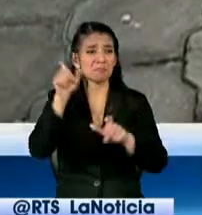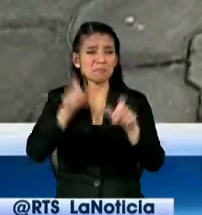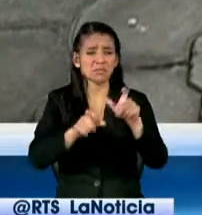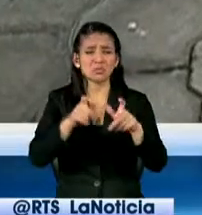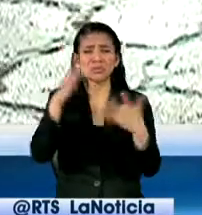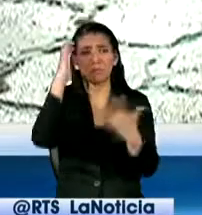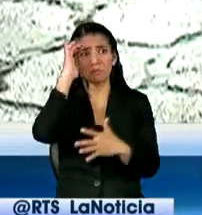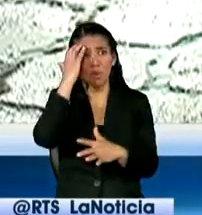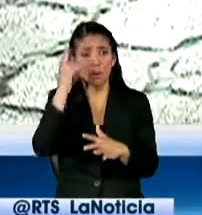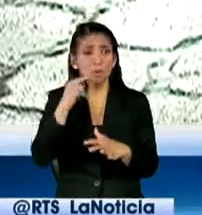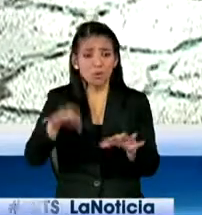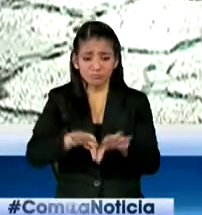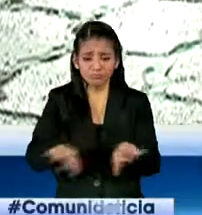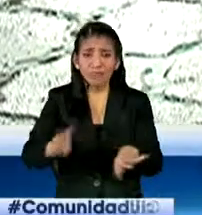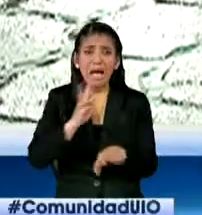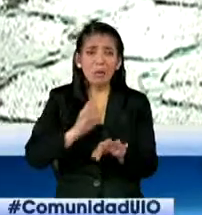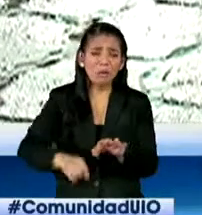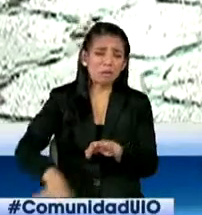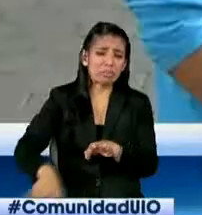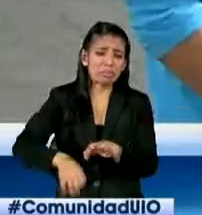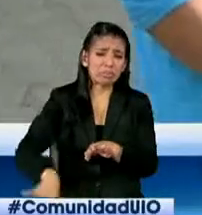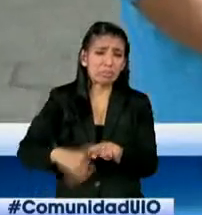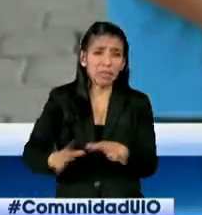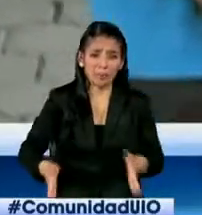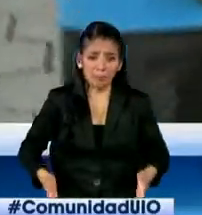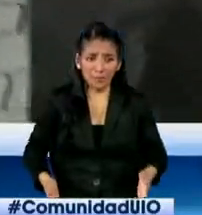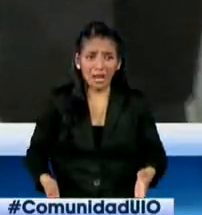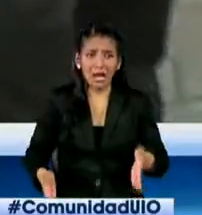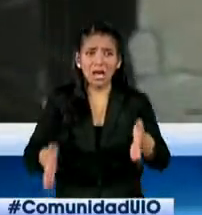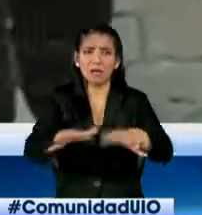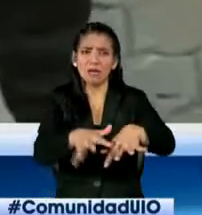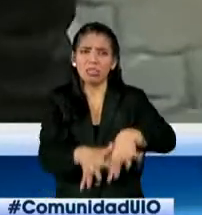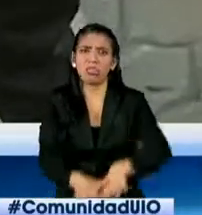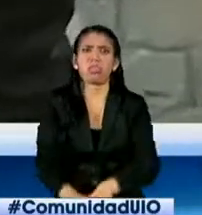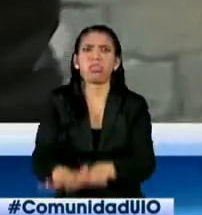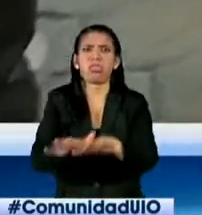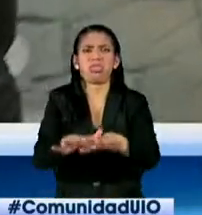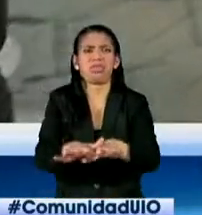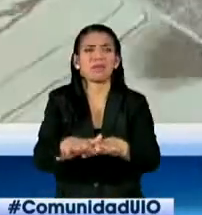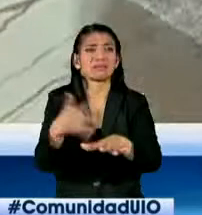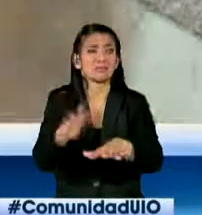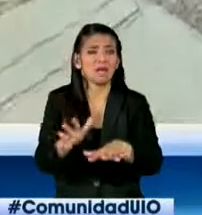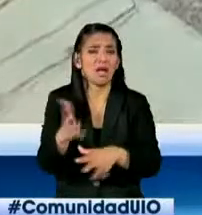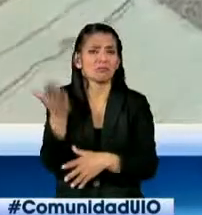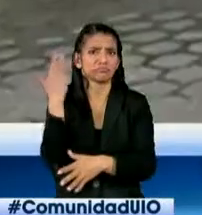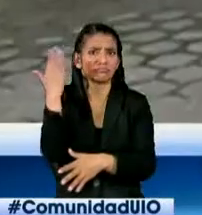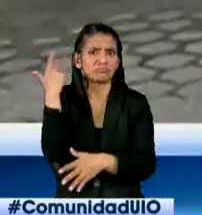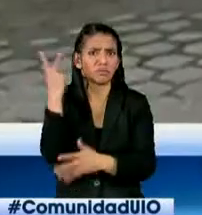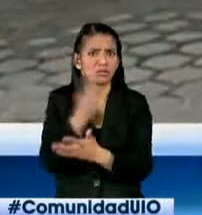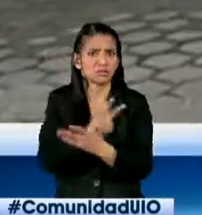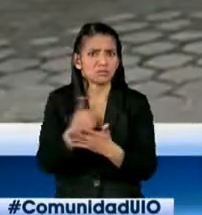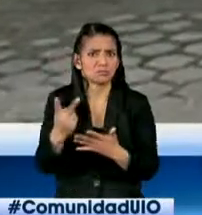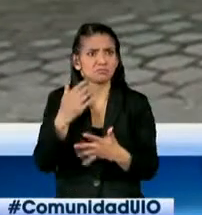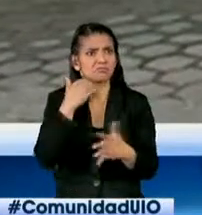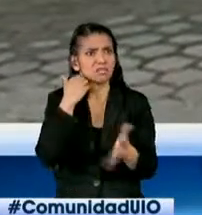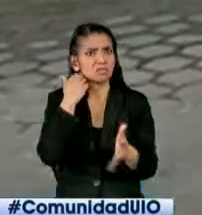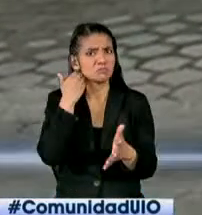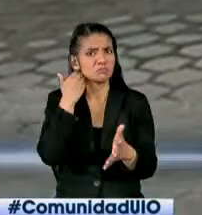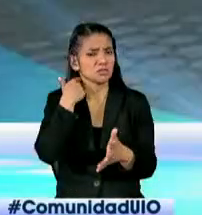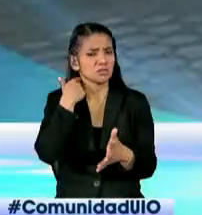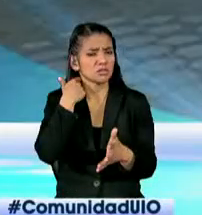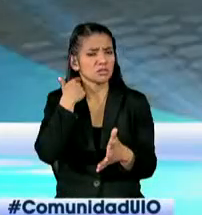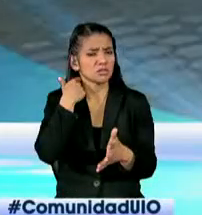moradores del sector, pues el adoquinado de la calle empezó a deteriorarse producto del agua empozada ya desde hace varios días. Ha pasado aquí un carro